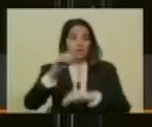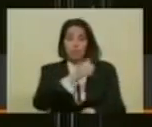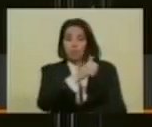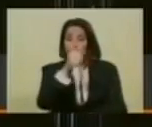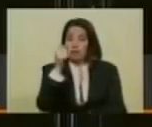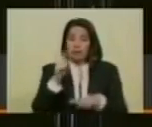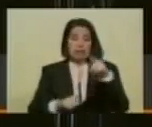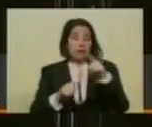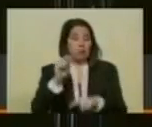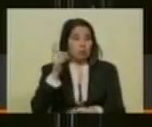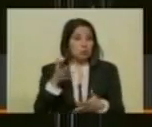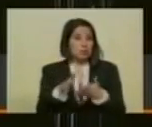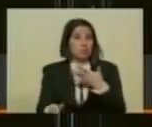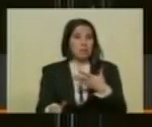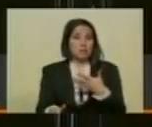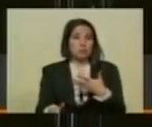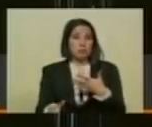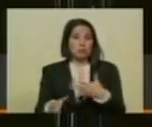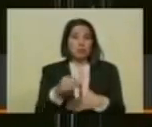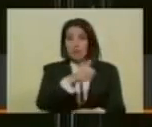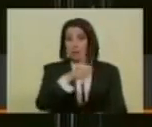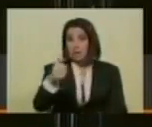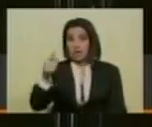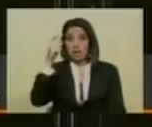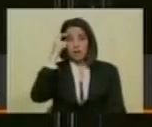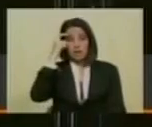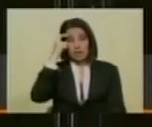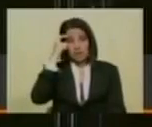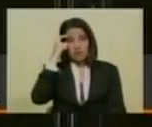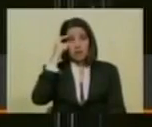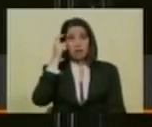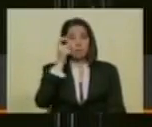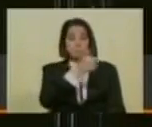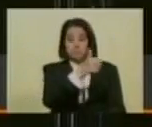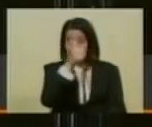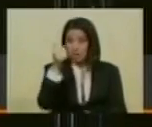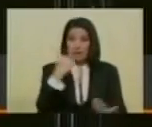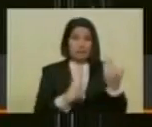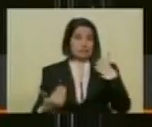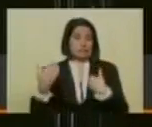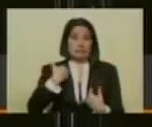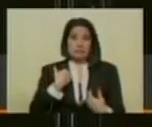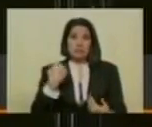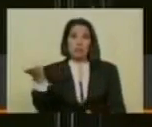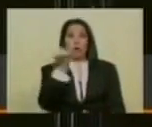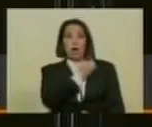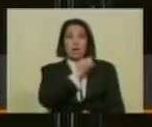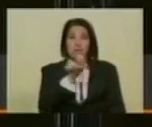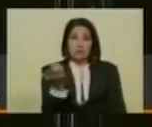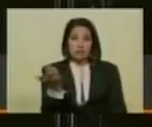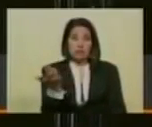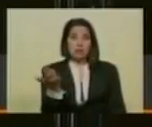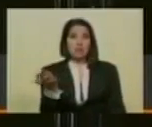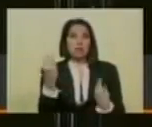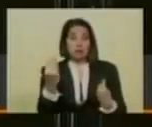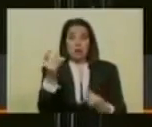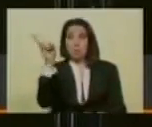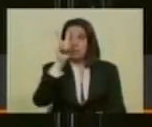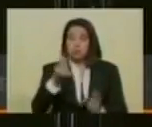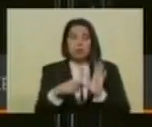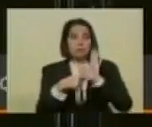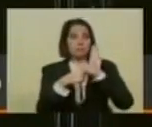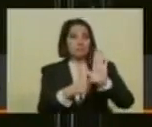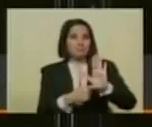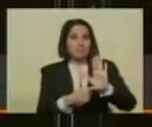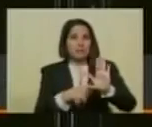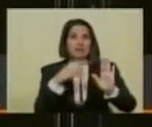cada día, de cada herido, de cada asesinado, para que Venezuela conozca la